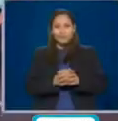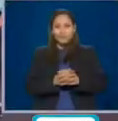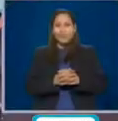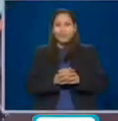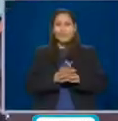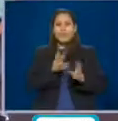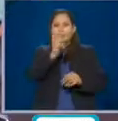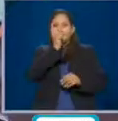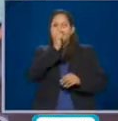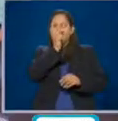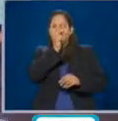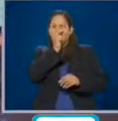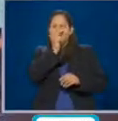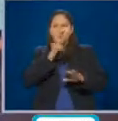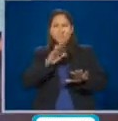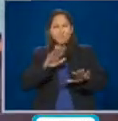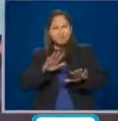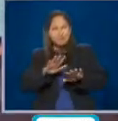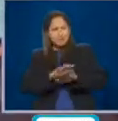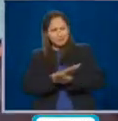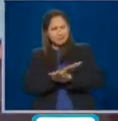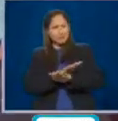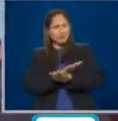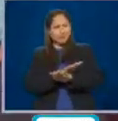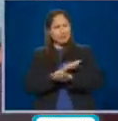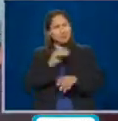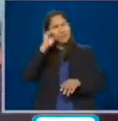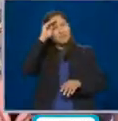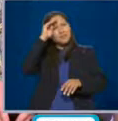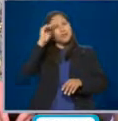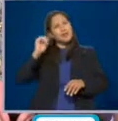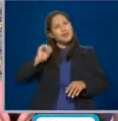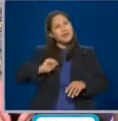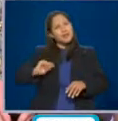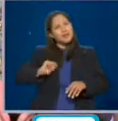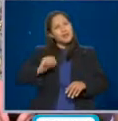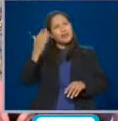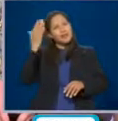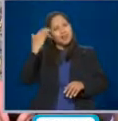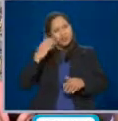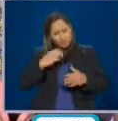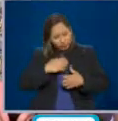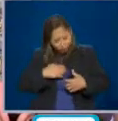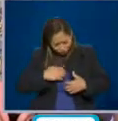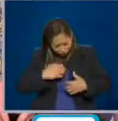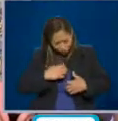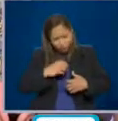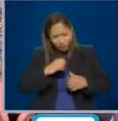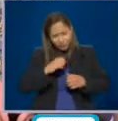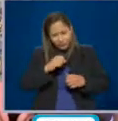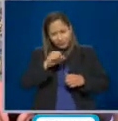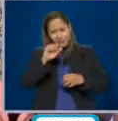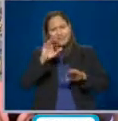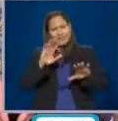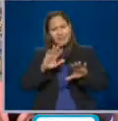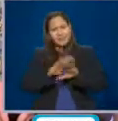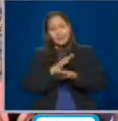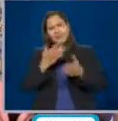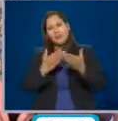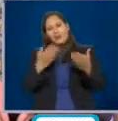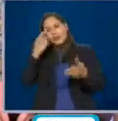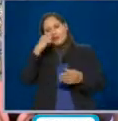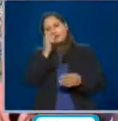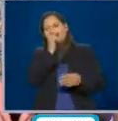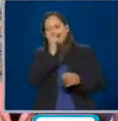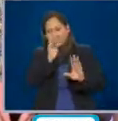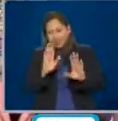evolución de la paternidad. Pienso como en la era de la prehistoria y toda la evolución del hombre adaptado a la paternidad.